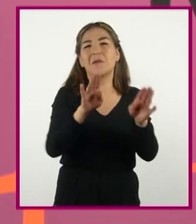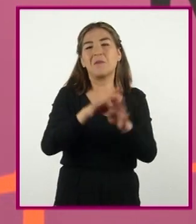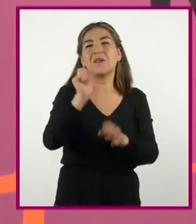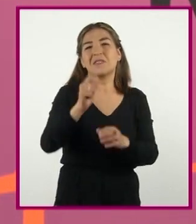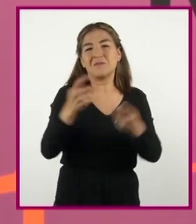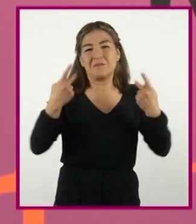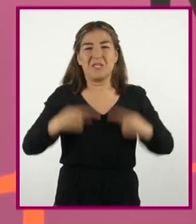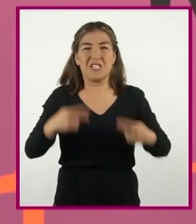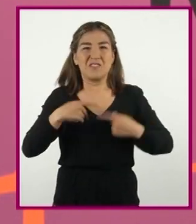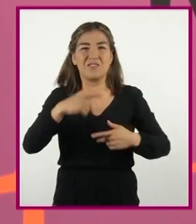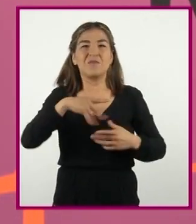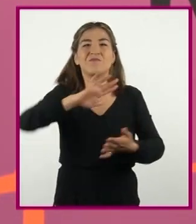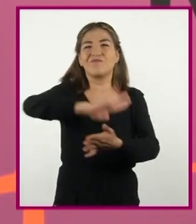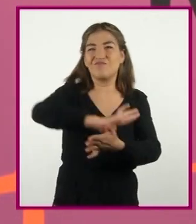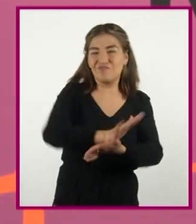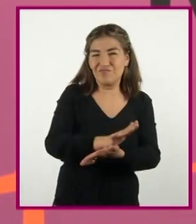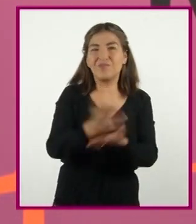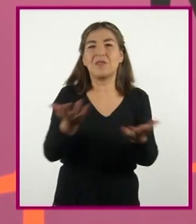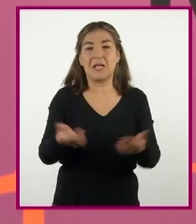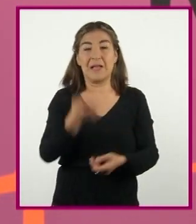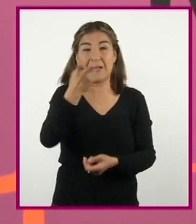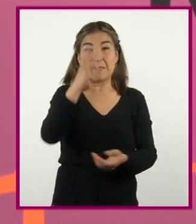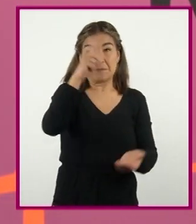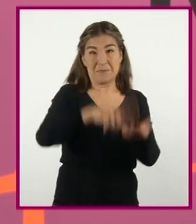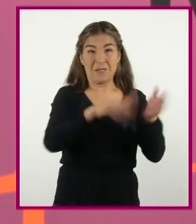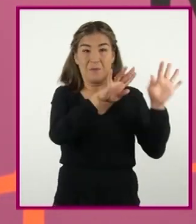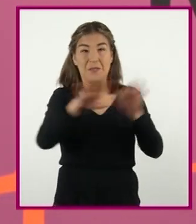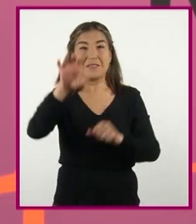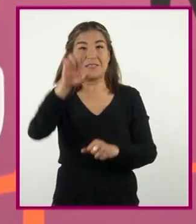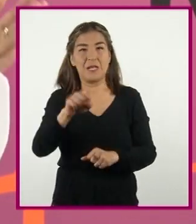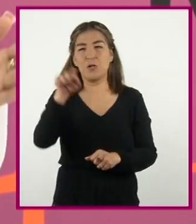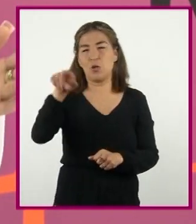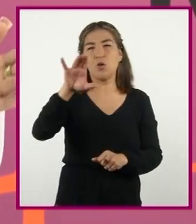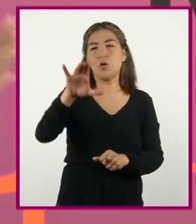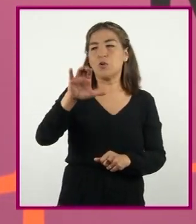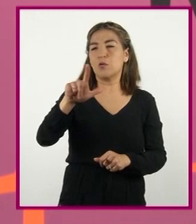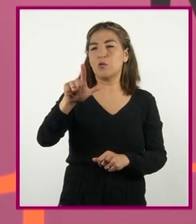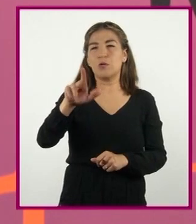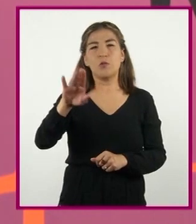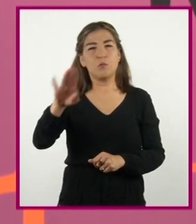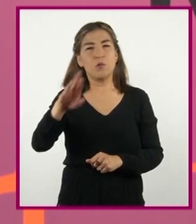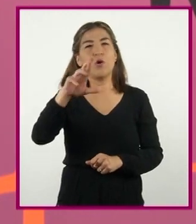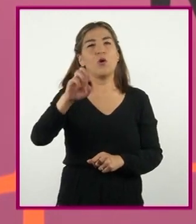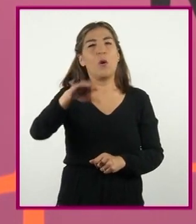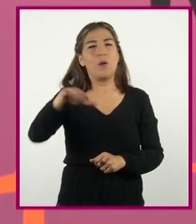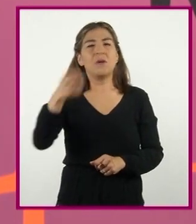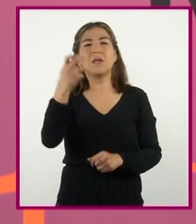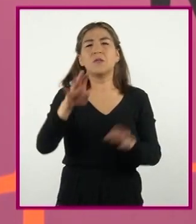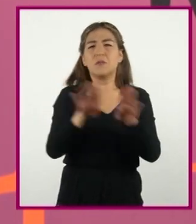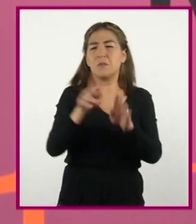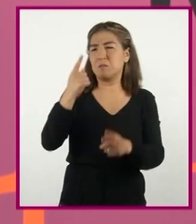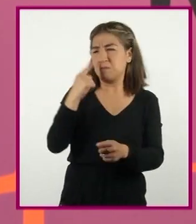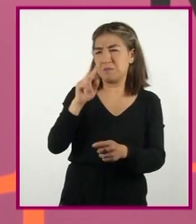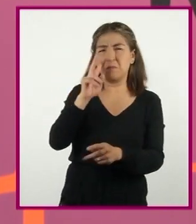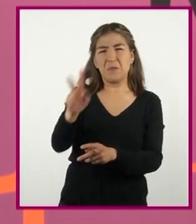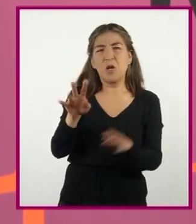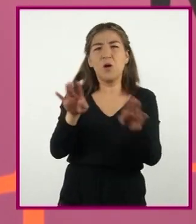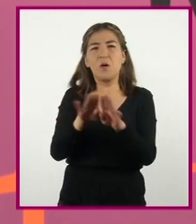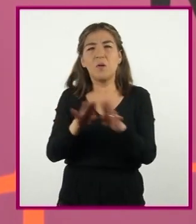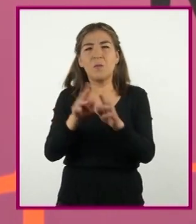de 1960, el Club de Roma hizo ver que la humanidad enfrentaba un